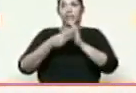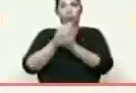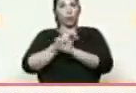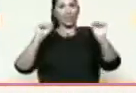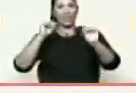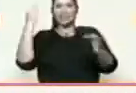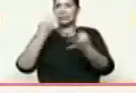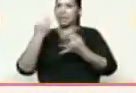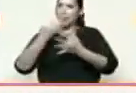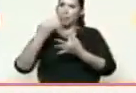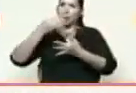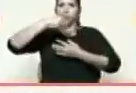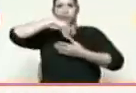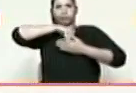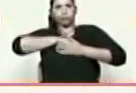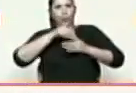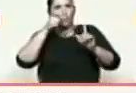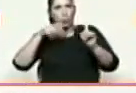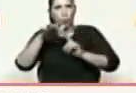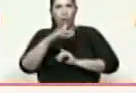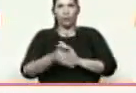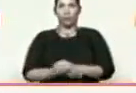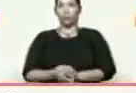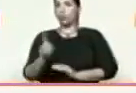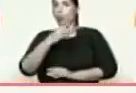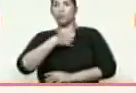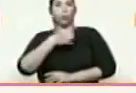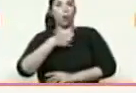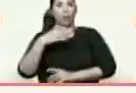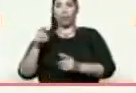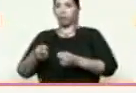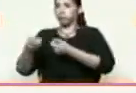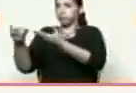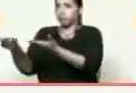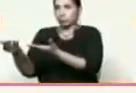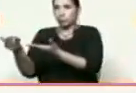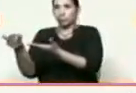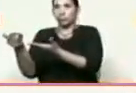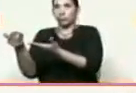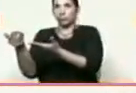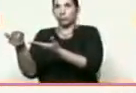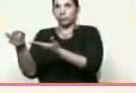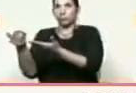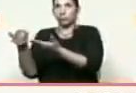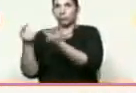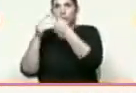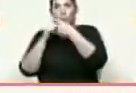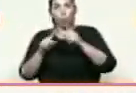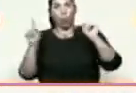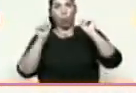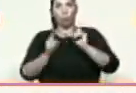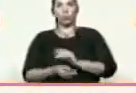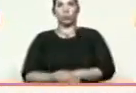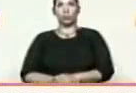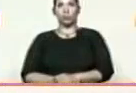estará en el pueblo, es intransferible la soberanía. Y el otro elemento